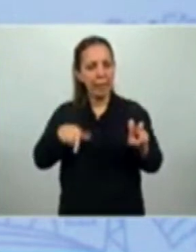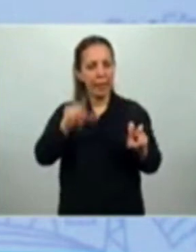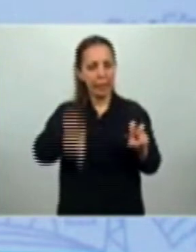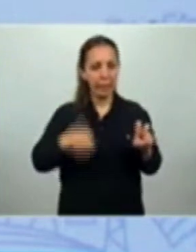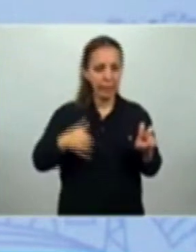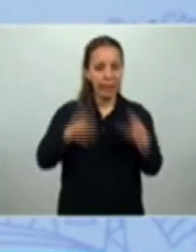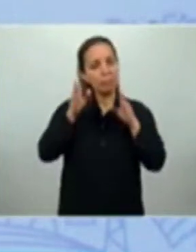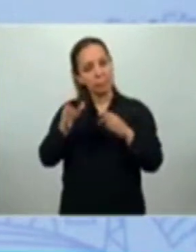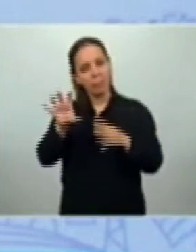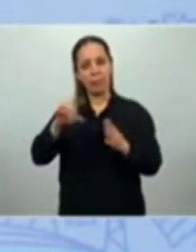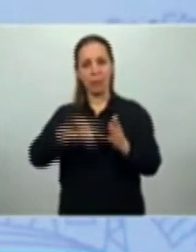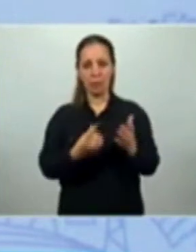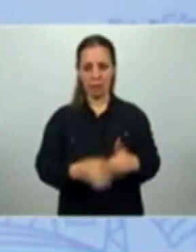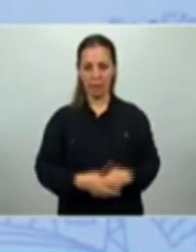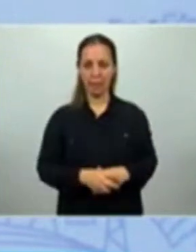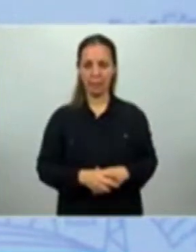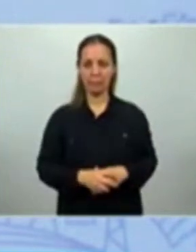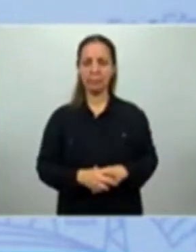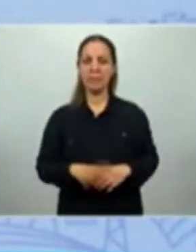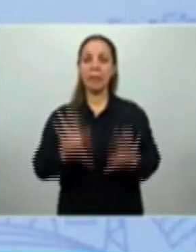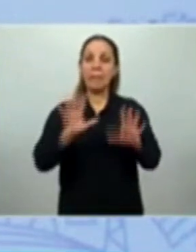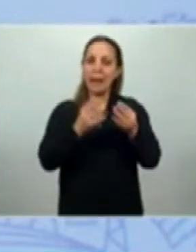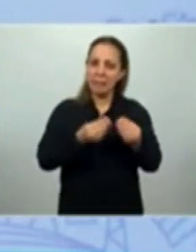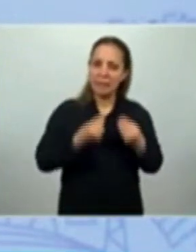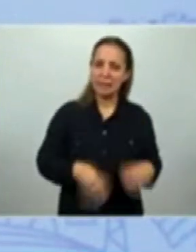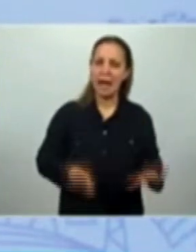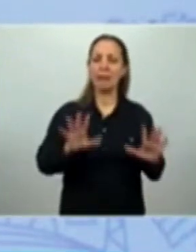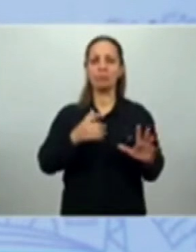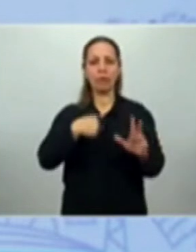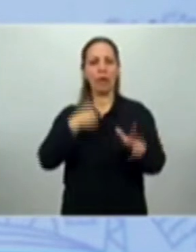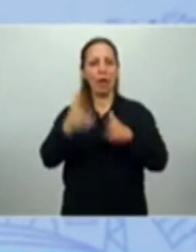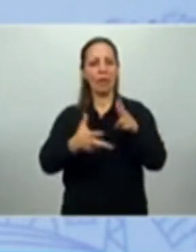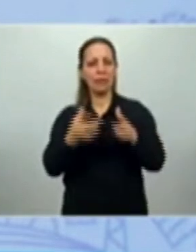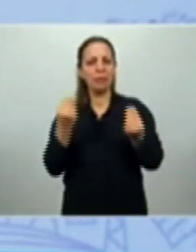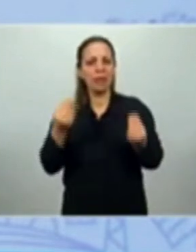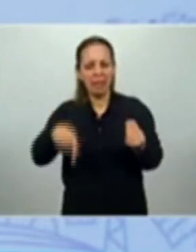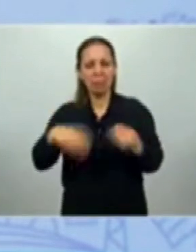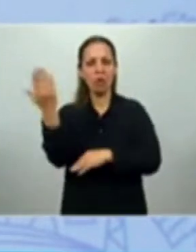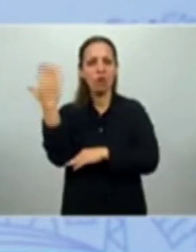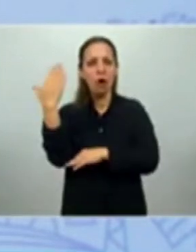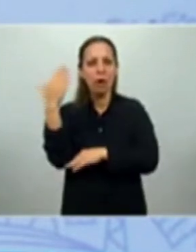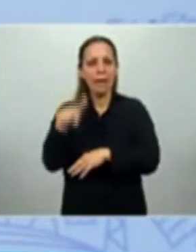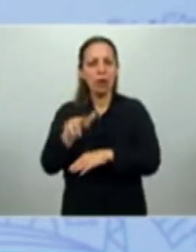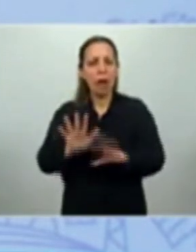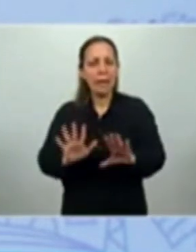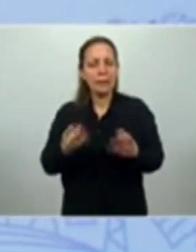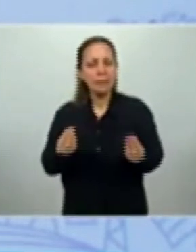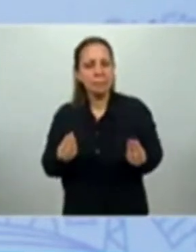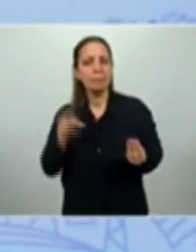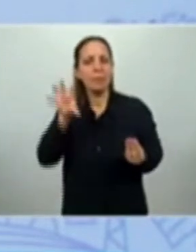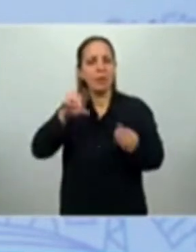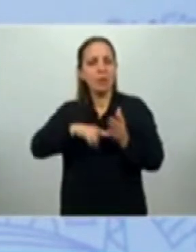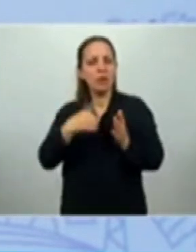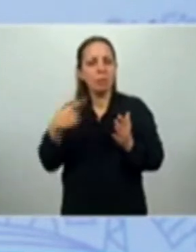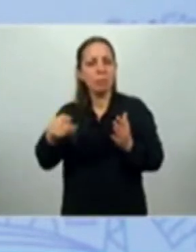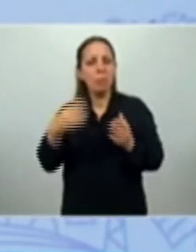la provincia de Buenos Aires. Quiero decir, para empezar, ¿por qué un congreso de esta naturaleza en nuestra provincia